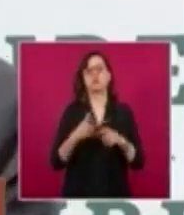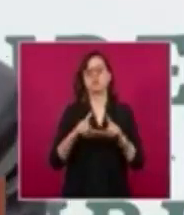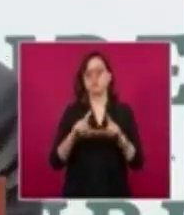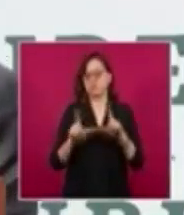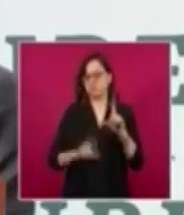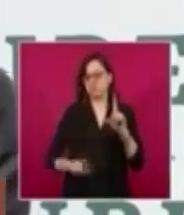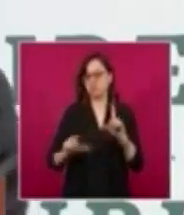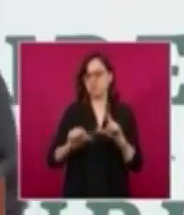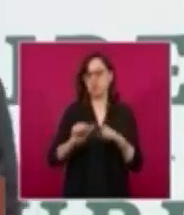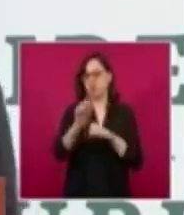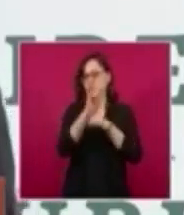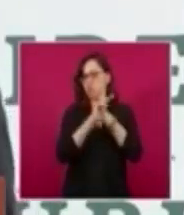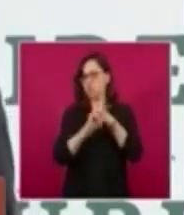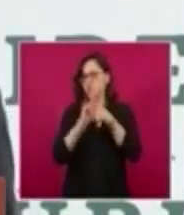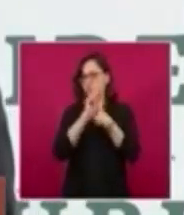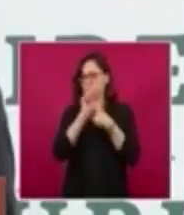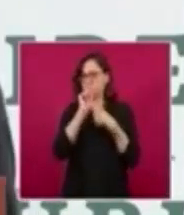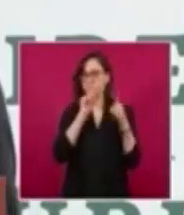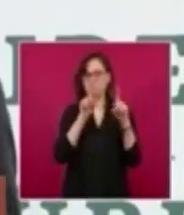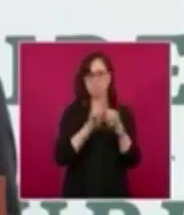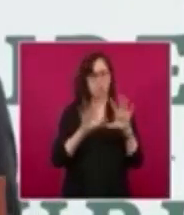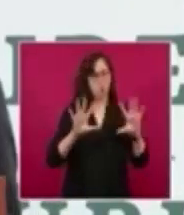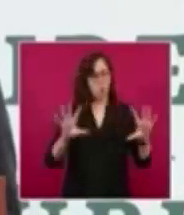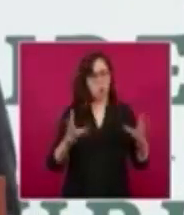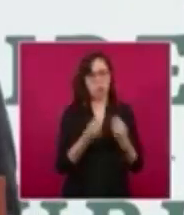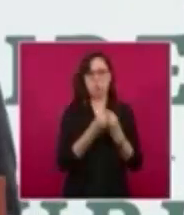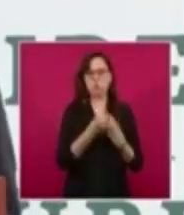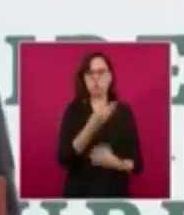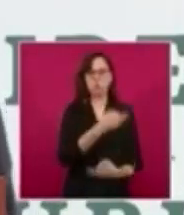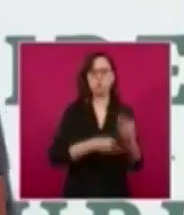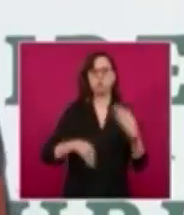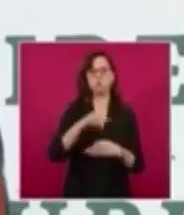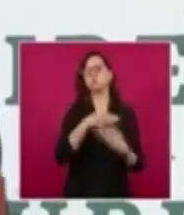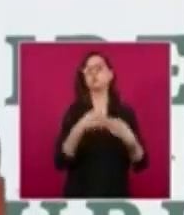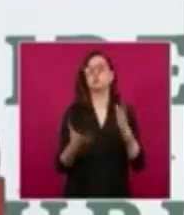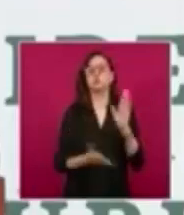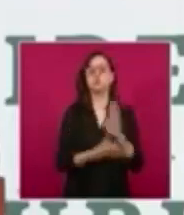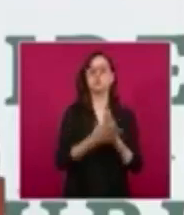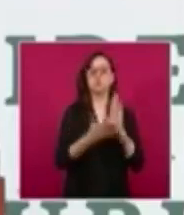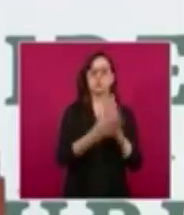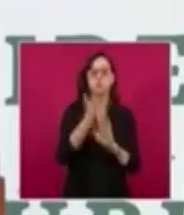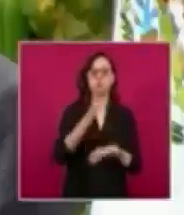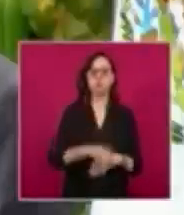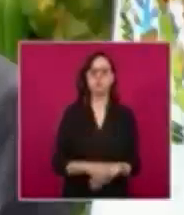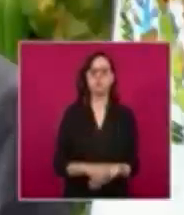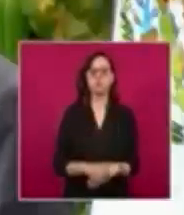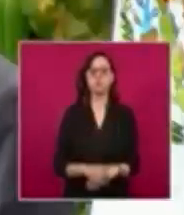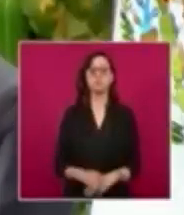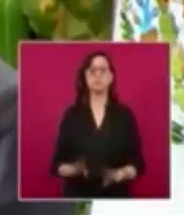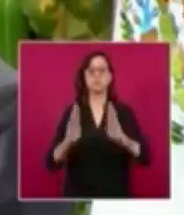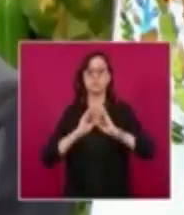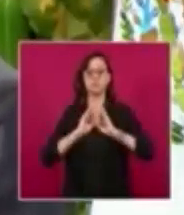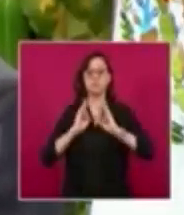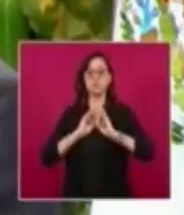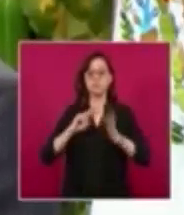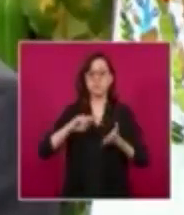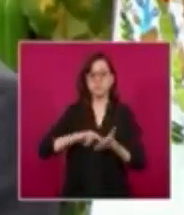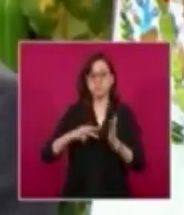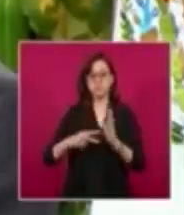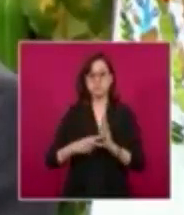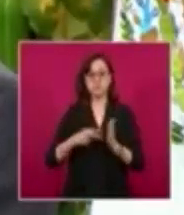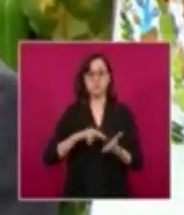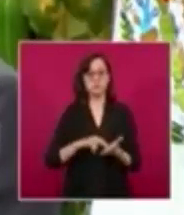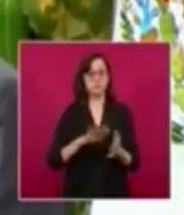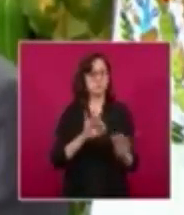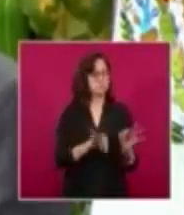el día de hoy, y no veo, pues, en términos generales, te diría que más de lo mismo. Ya nos